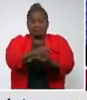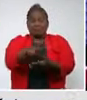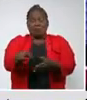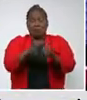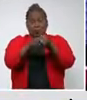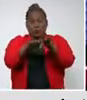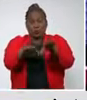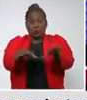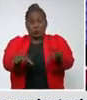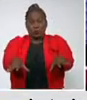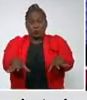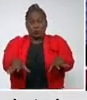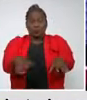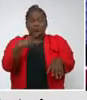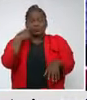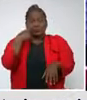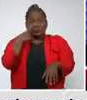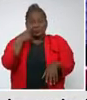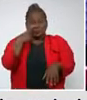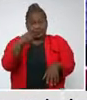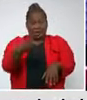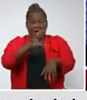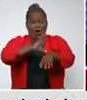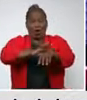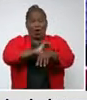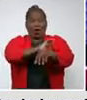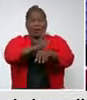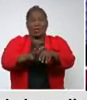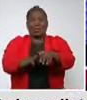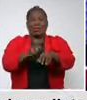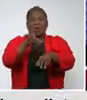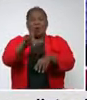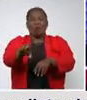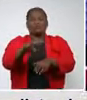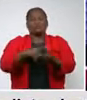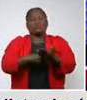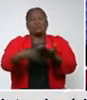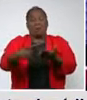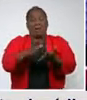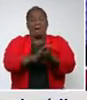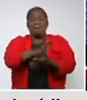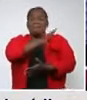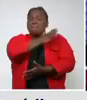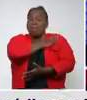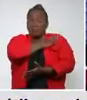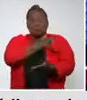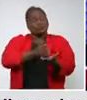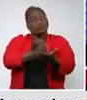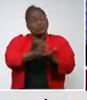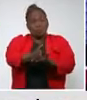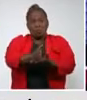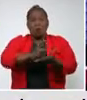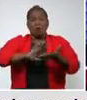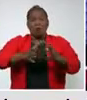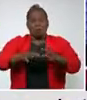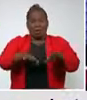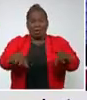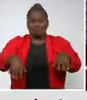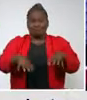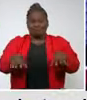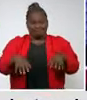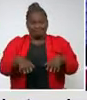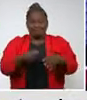que ha mostrado el virus en las últimas semanas. Mes de marzo, que sigue siendo complejo en el enfrentamiento a la